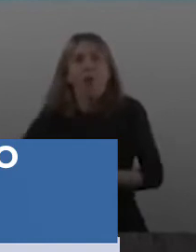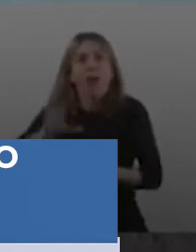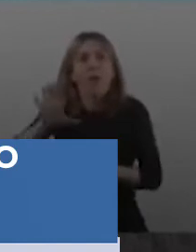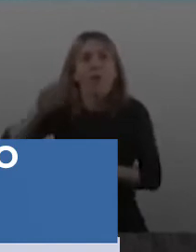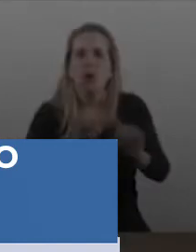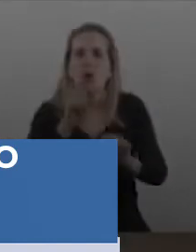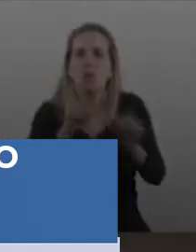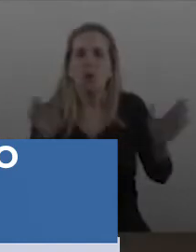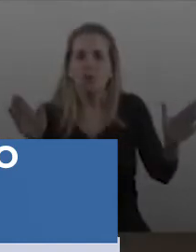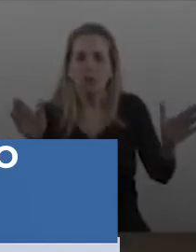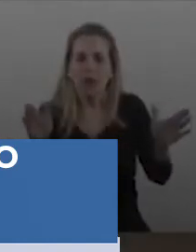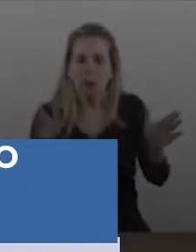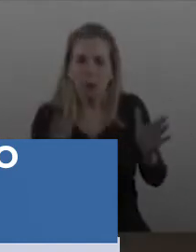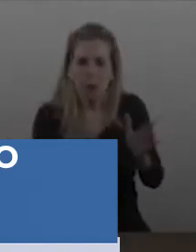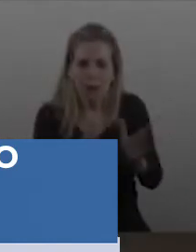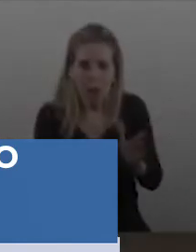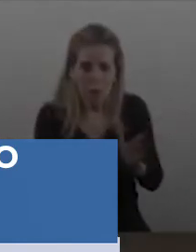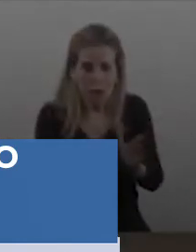va desvaneciendo porque encontramos